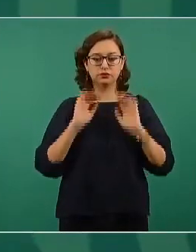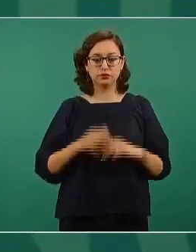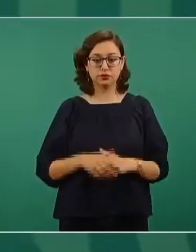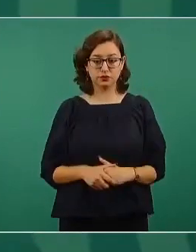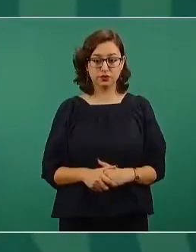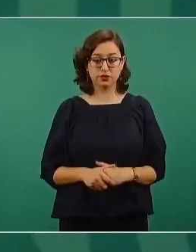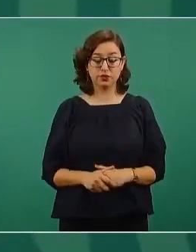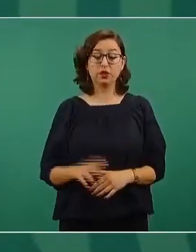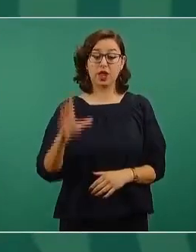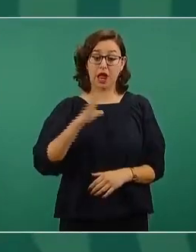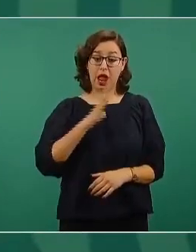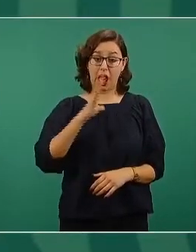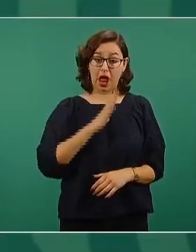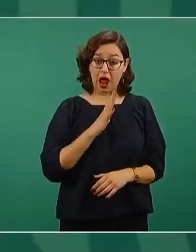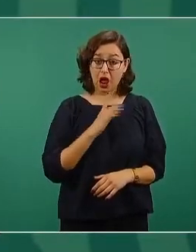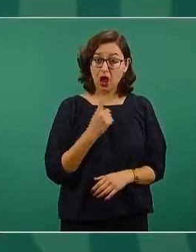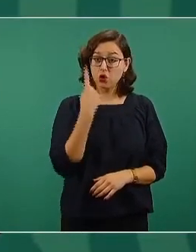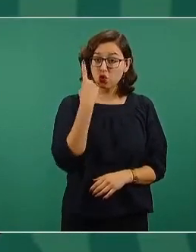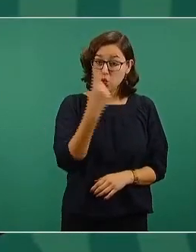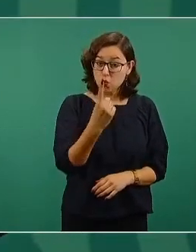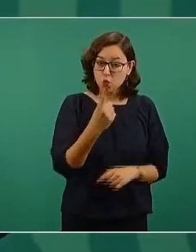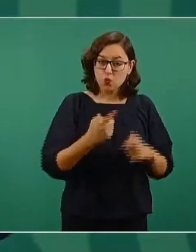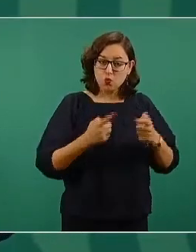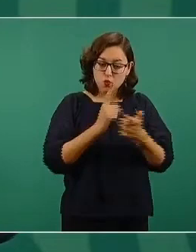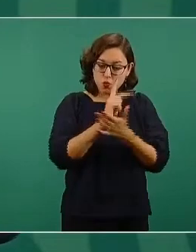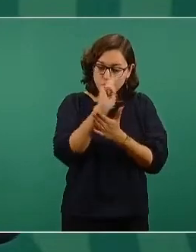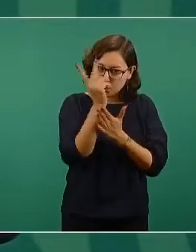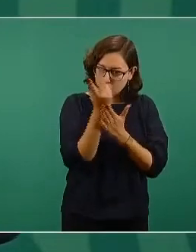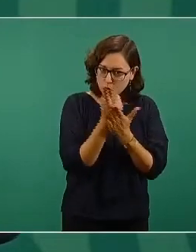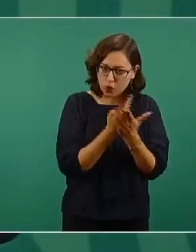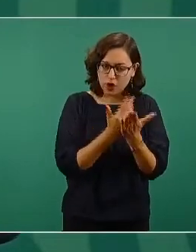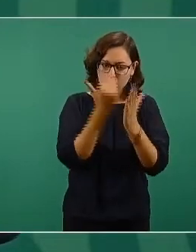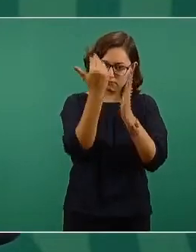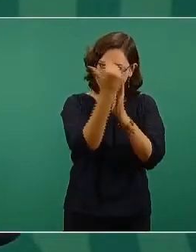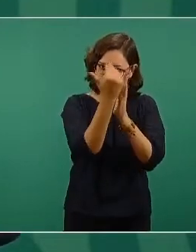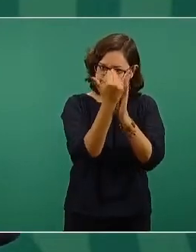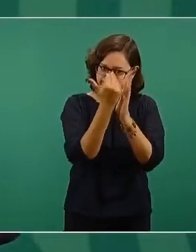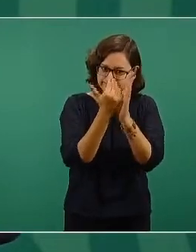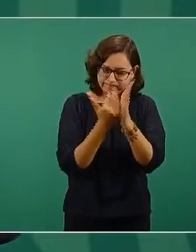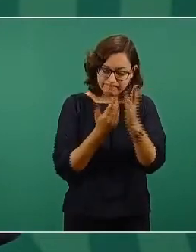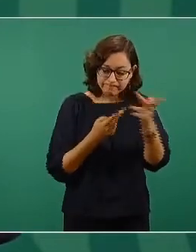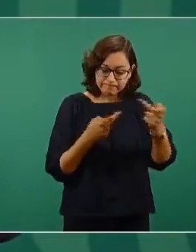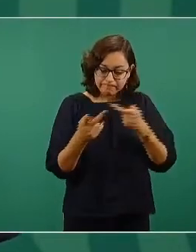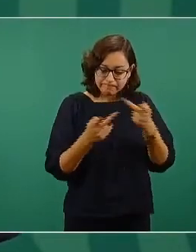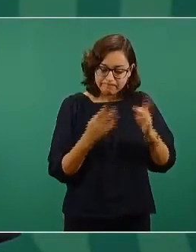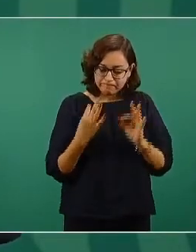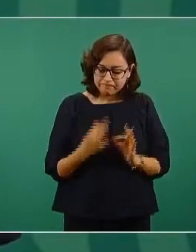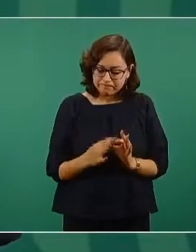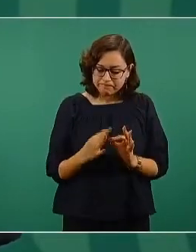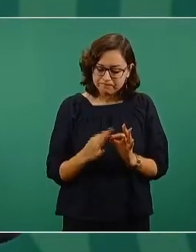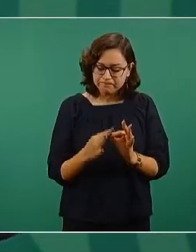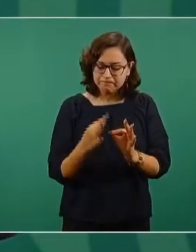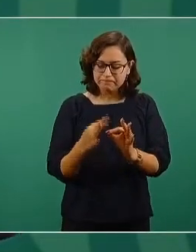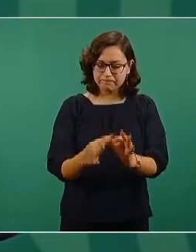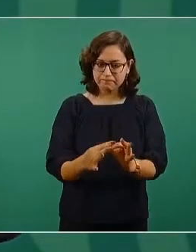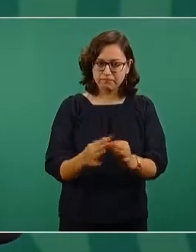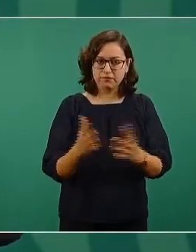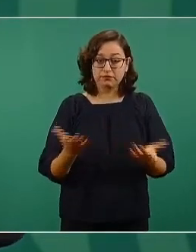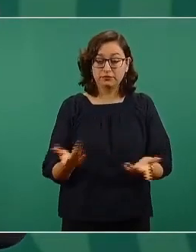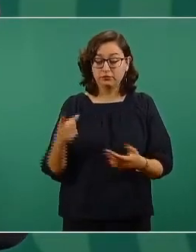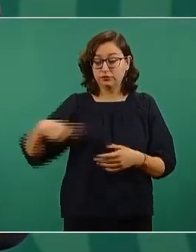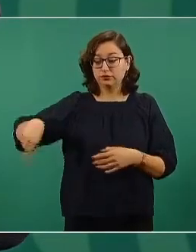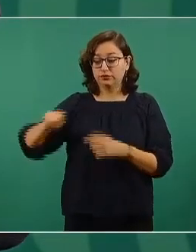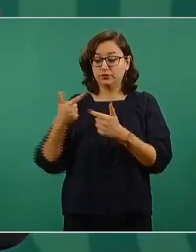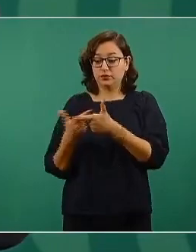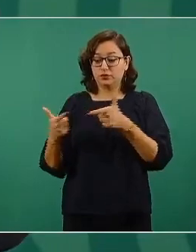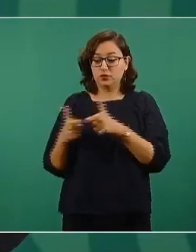recomendación de los médicos especialistas, se prioriza, es decir,